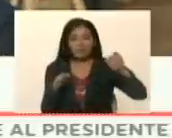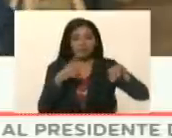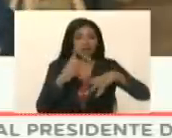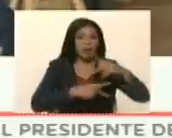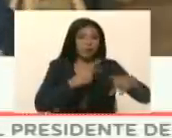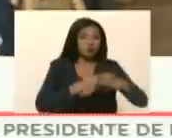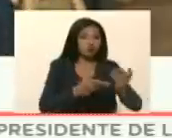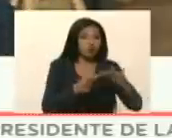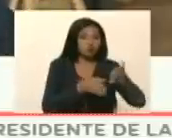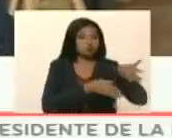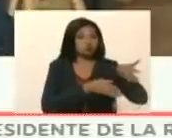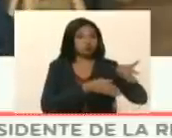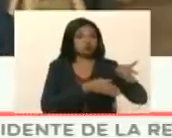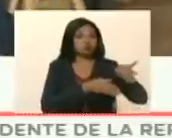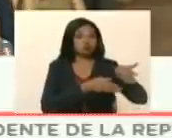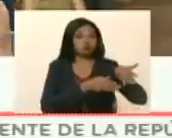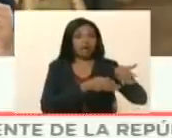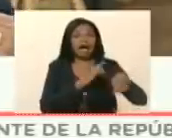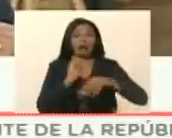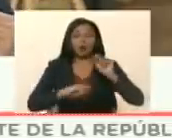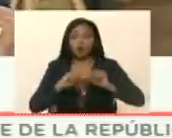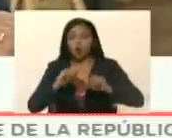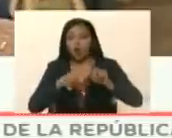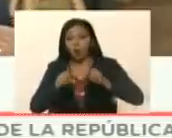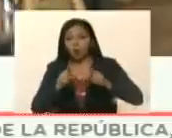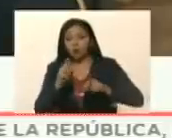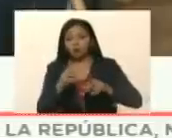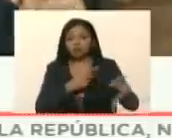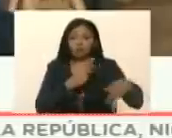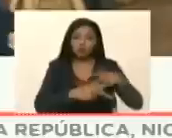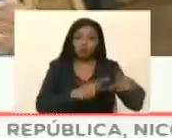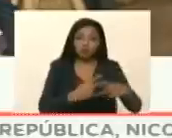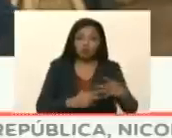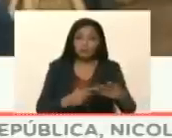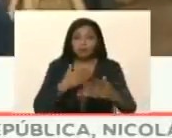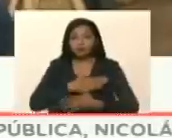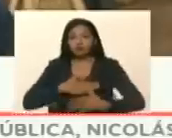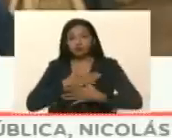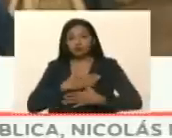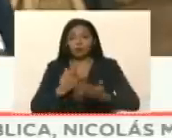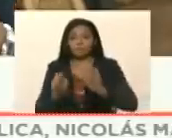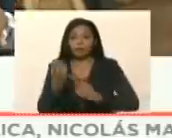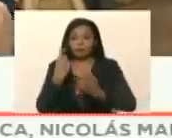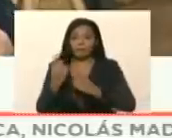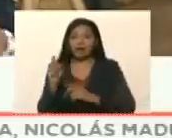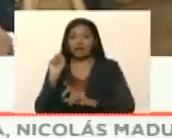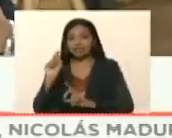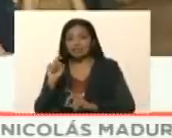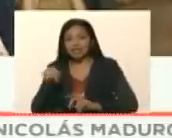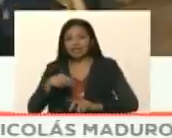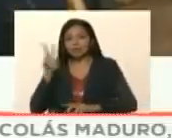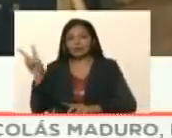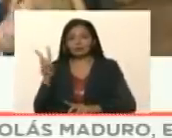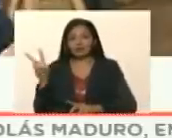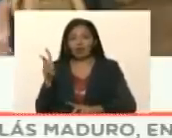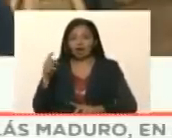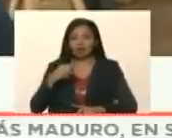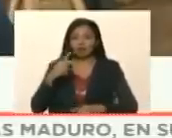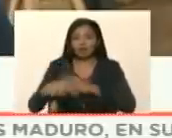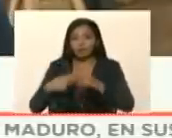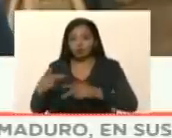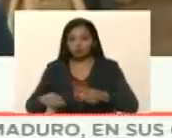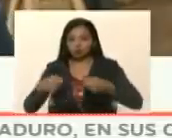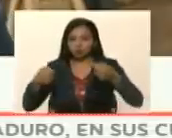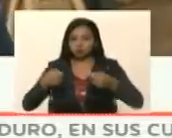producción. Y se produce para satisfacer necesidades del país, para usted llevar su producto al mercado.